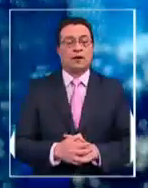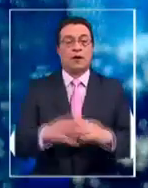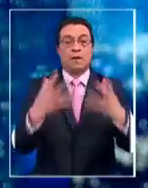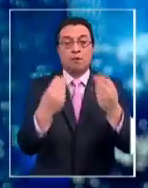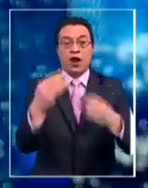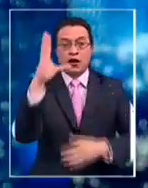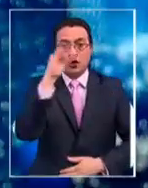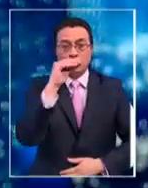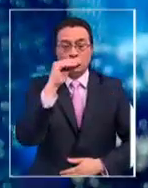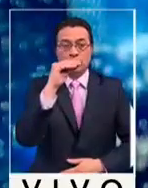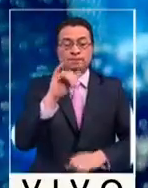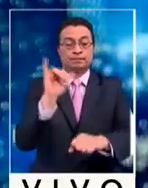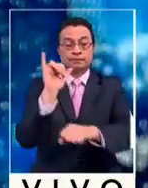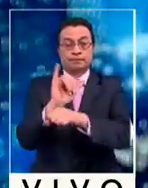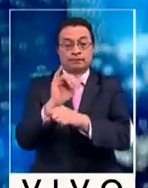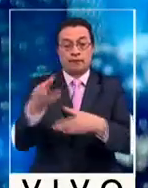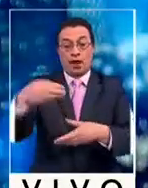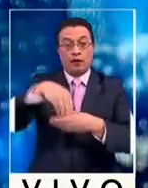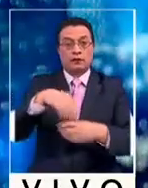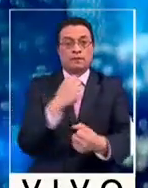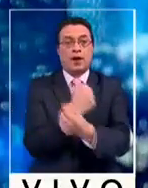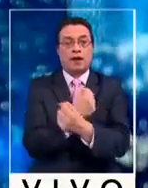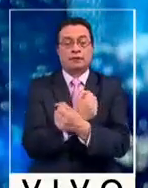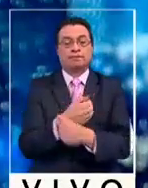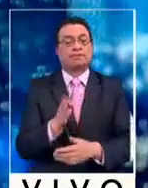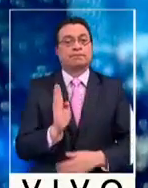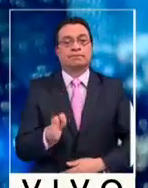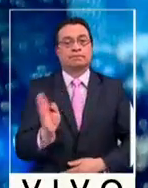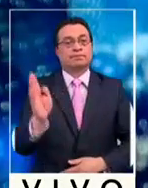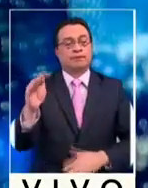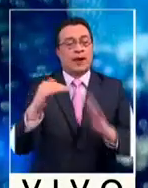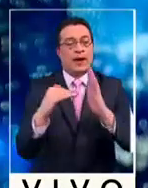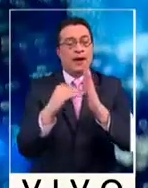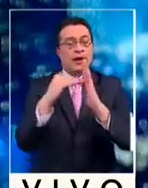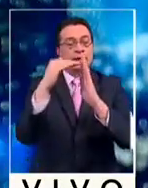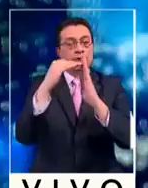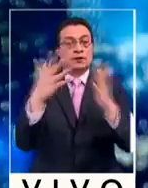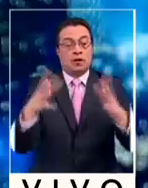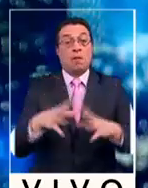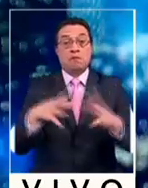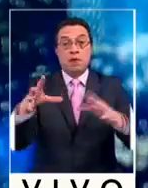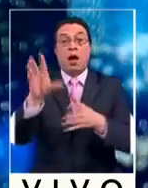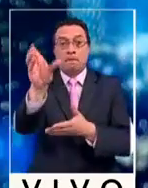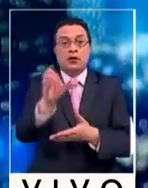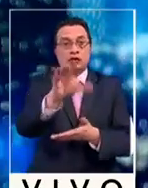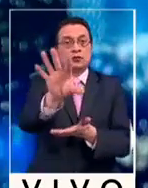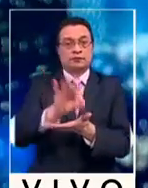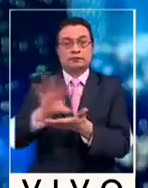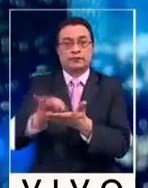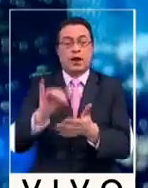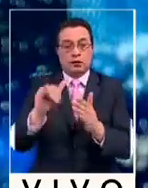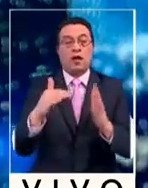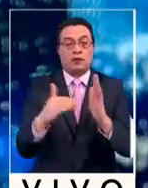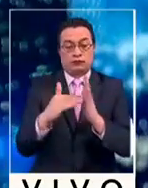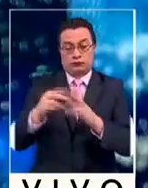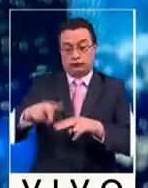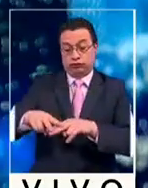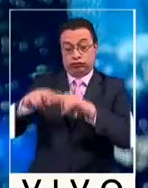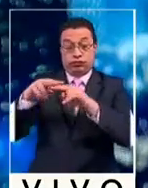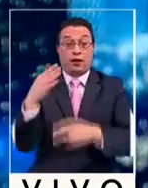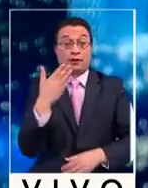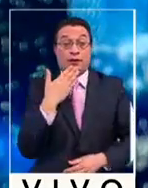Buenas noches. El fraude al interior de Carabineros sigue creciendo. Aumentan los involucrados y con ellos también crecen los montos